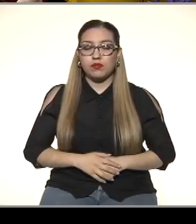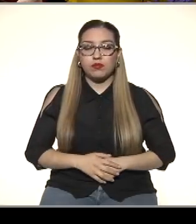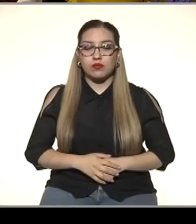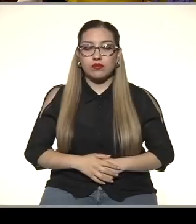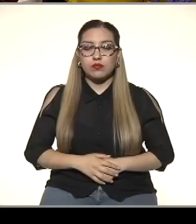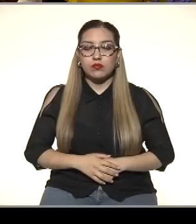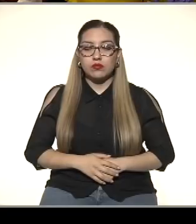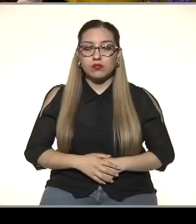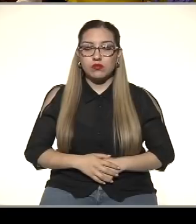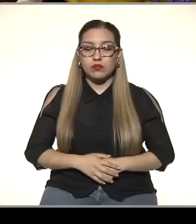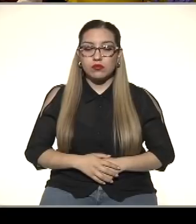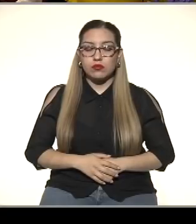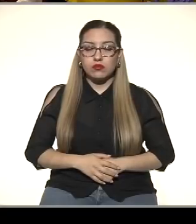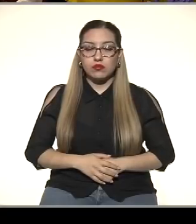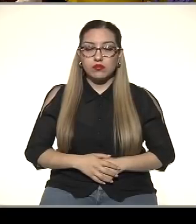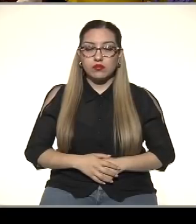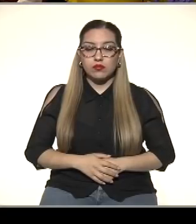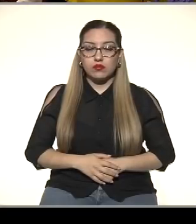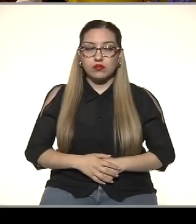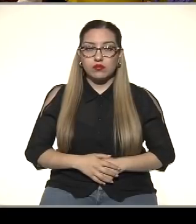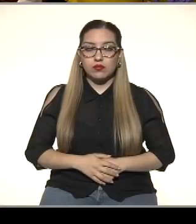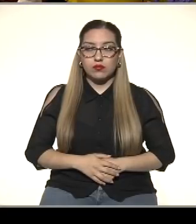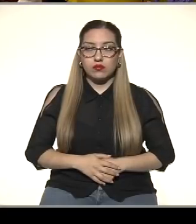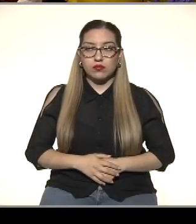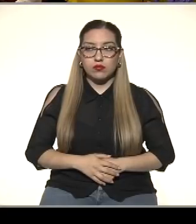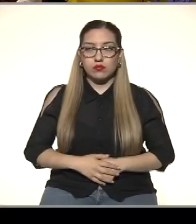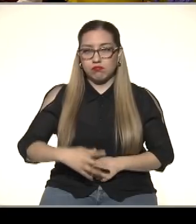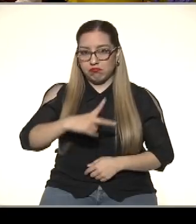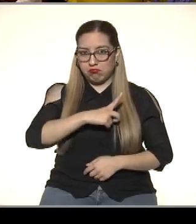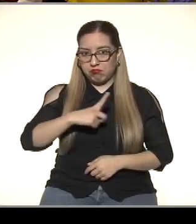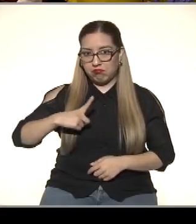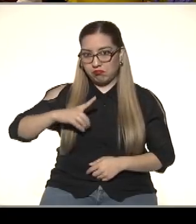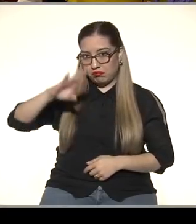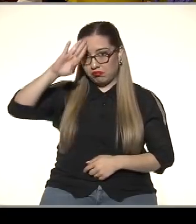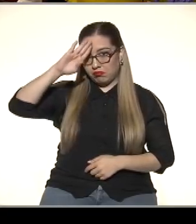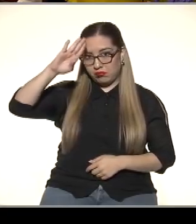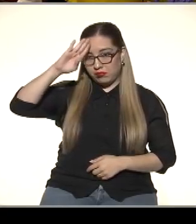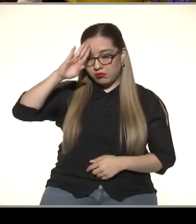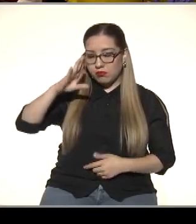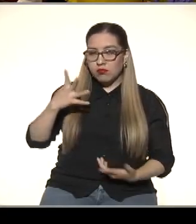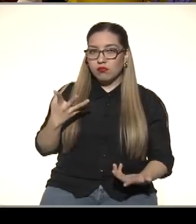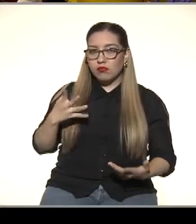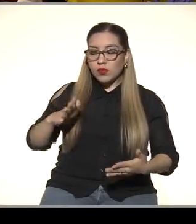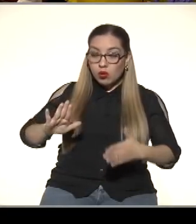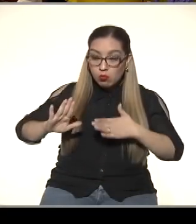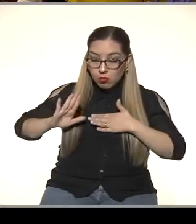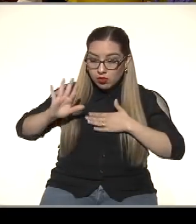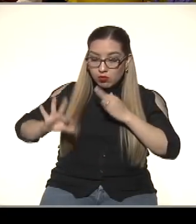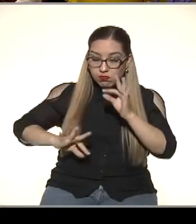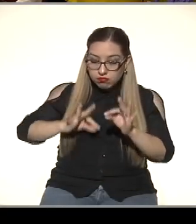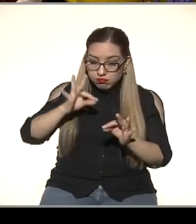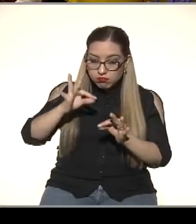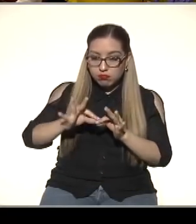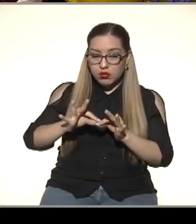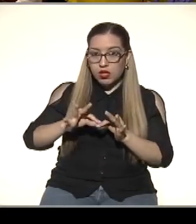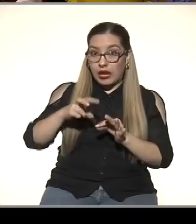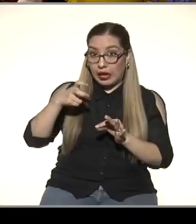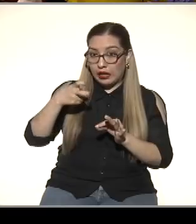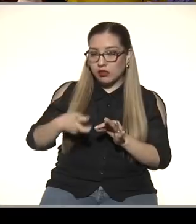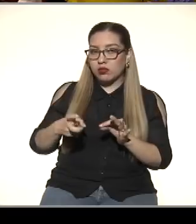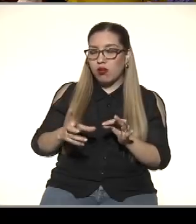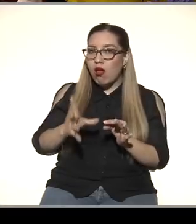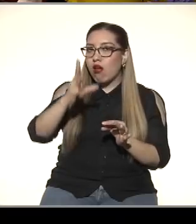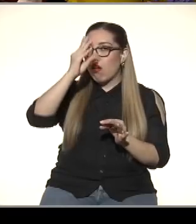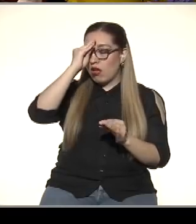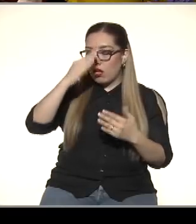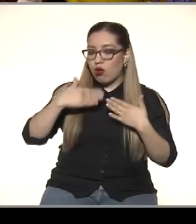Nos construimos mucho en la confianza de las certezas, ¿sí? De así va a ocurrir. Y creo que debemos de